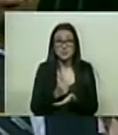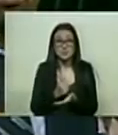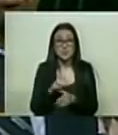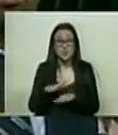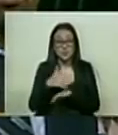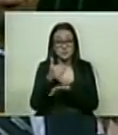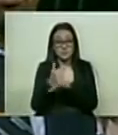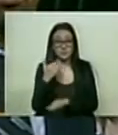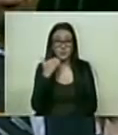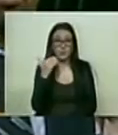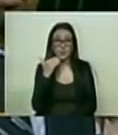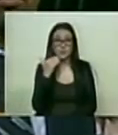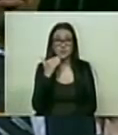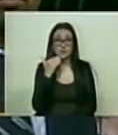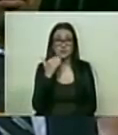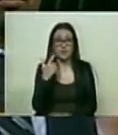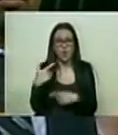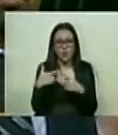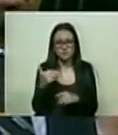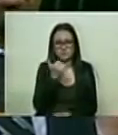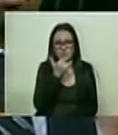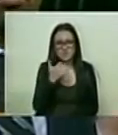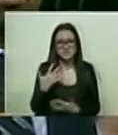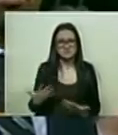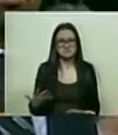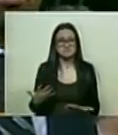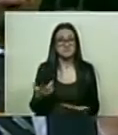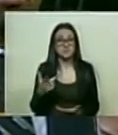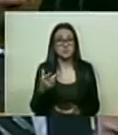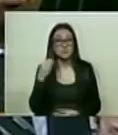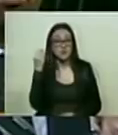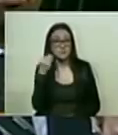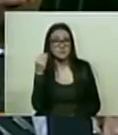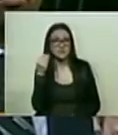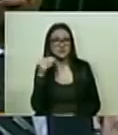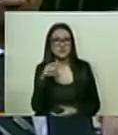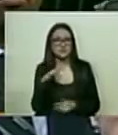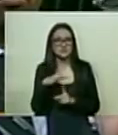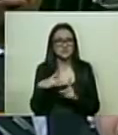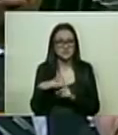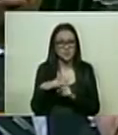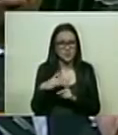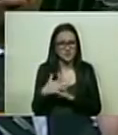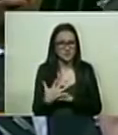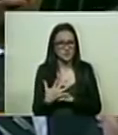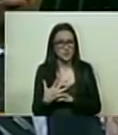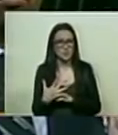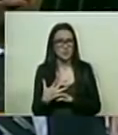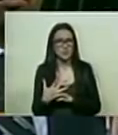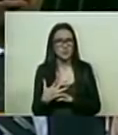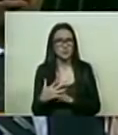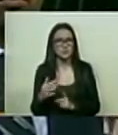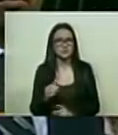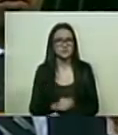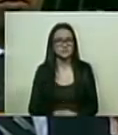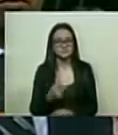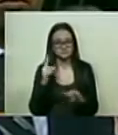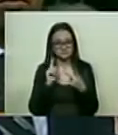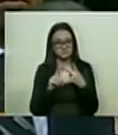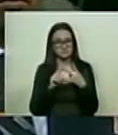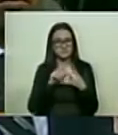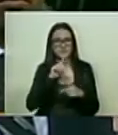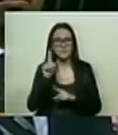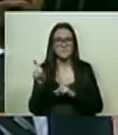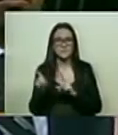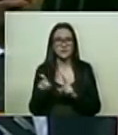de Estados Unidos. ¿Qué consecuencias traería y cuál sería su reacción o respuesta a eso? Y tengo una segunda